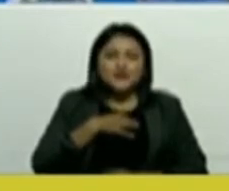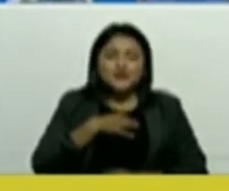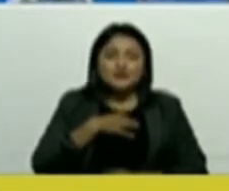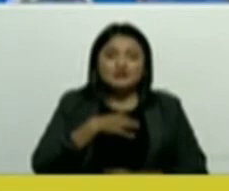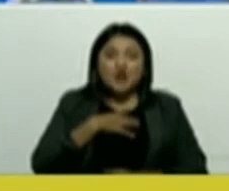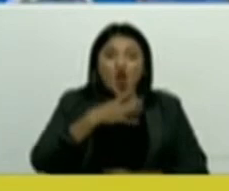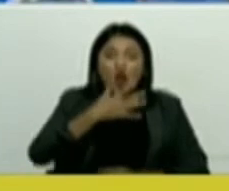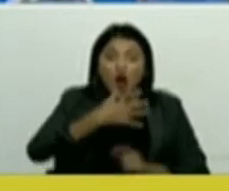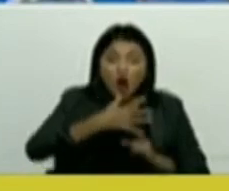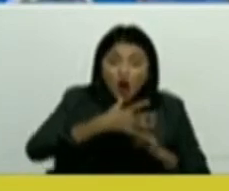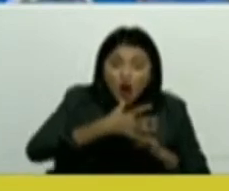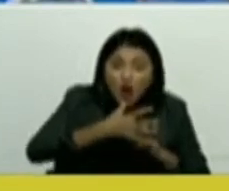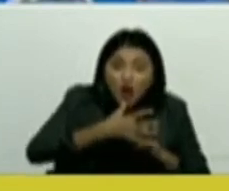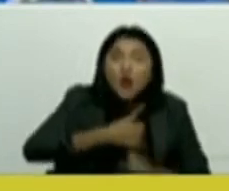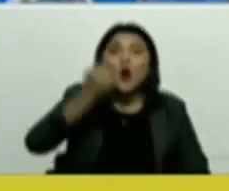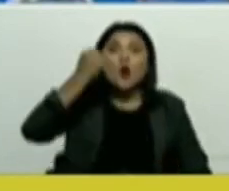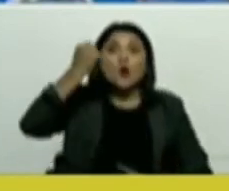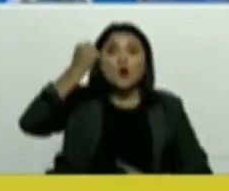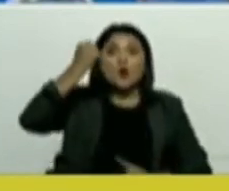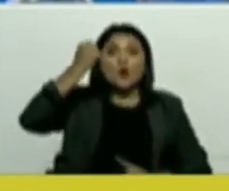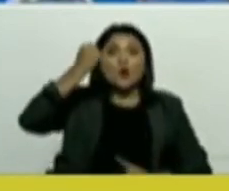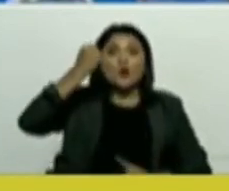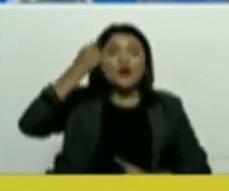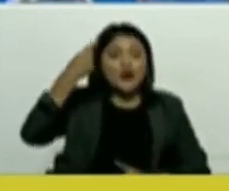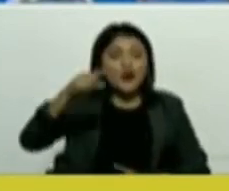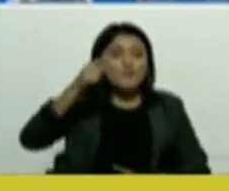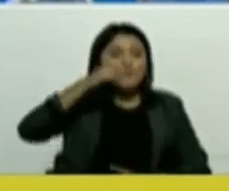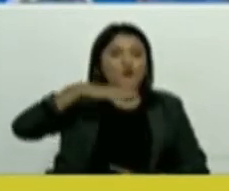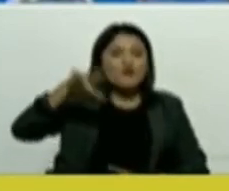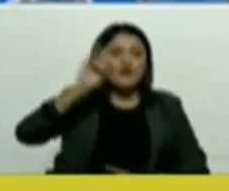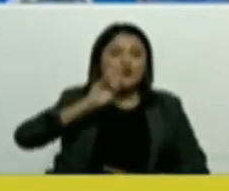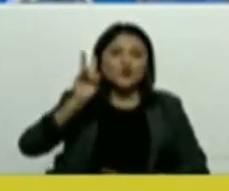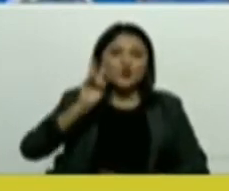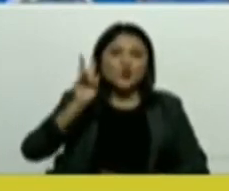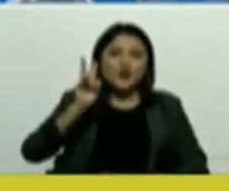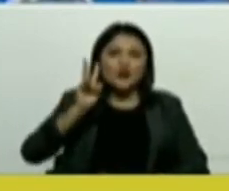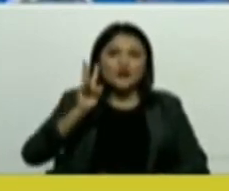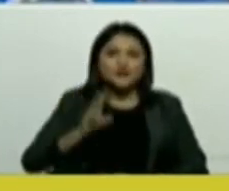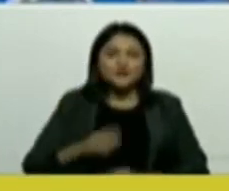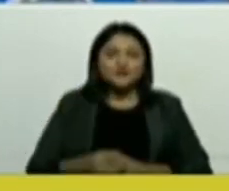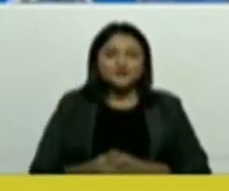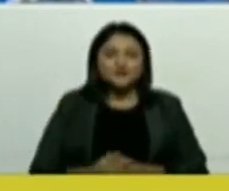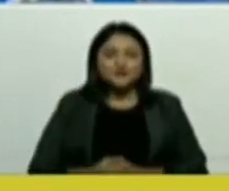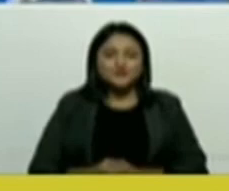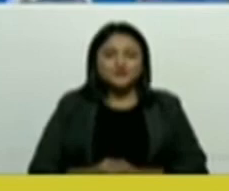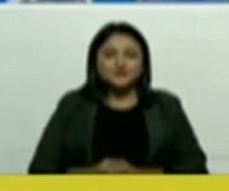los inmensos logros que ha tenido su pueblo y su país.